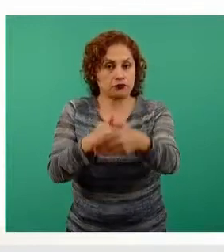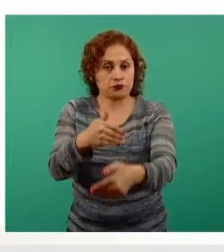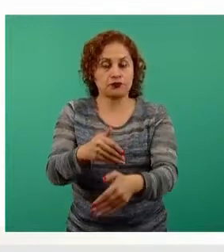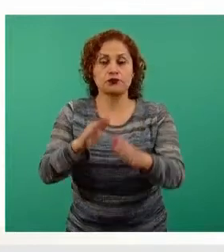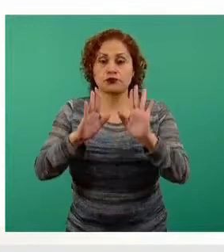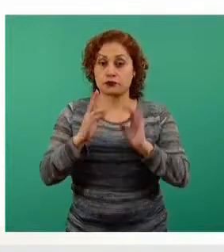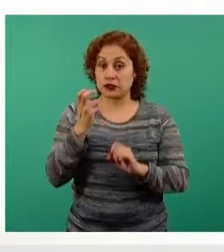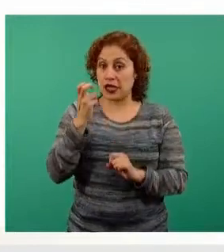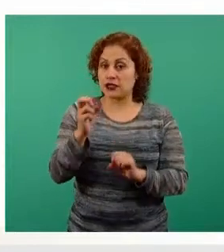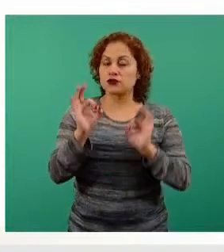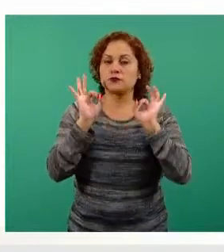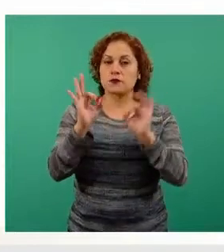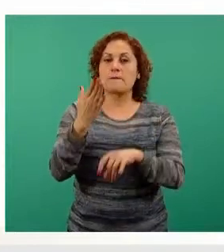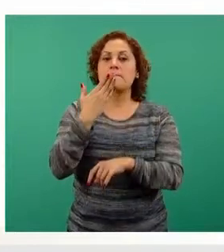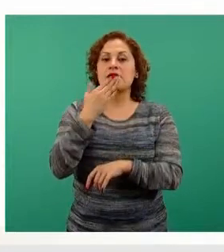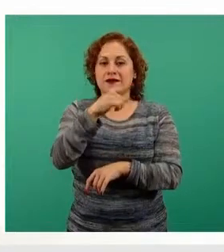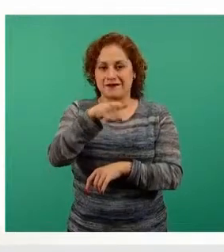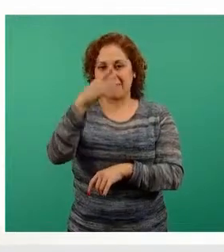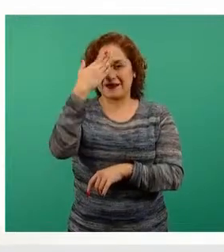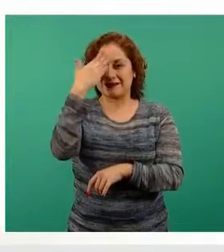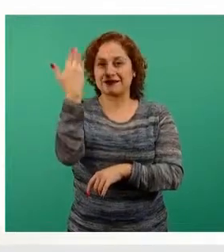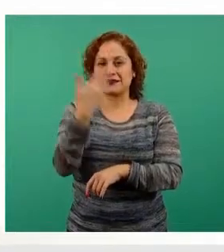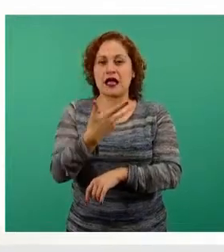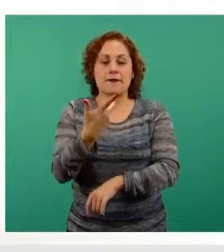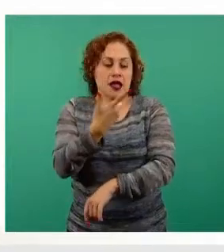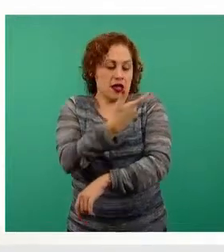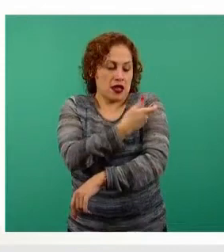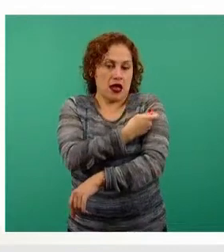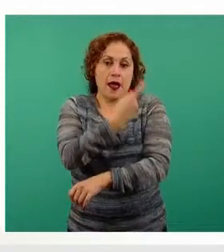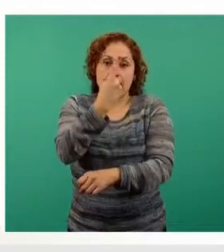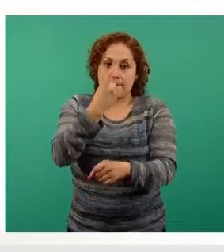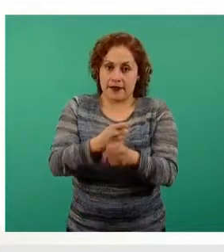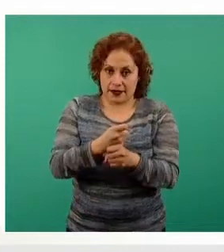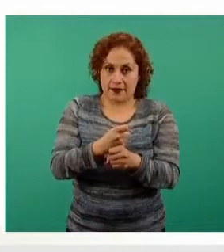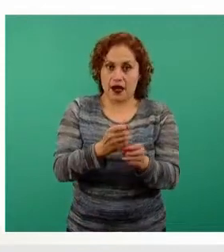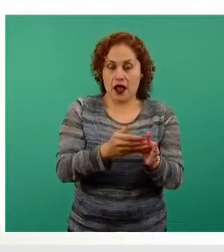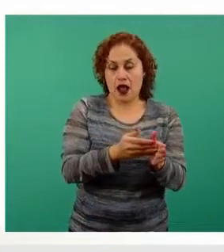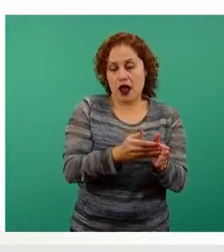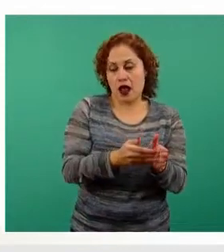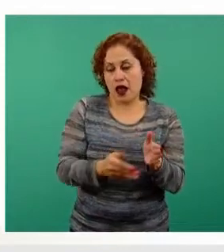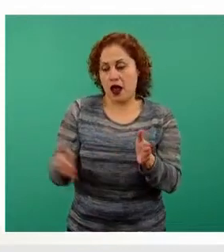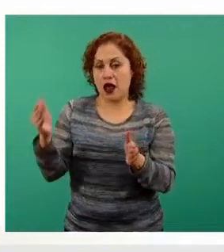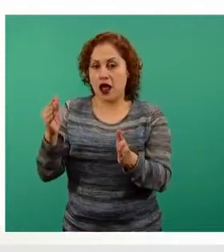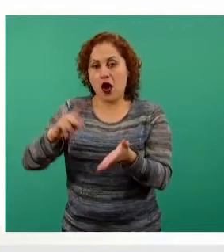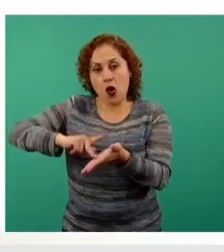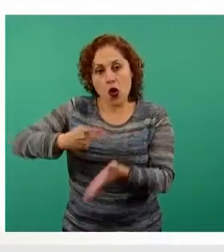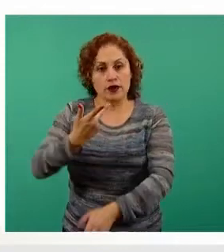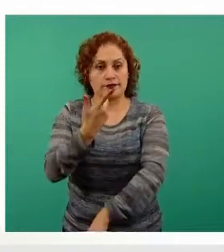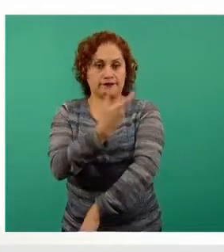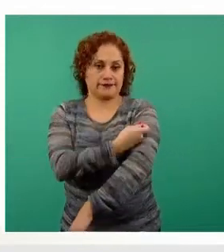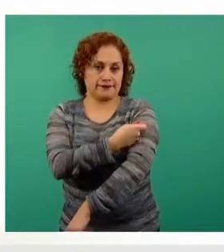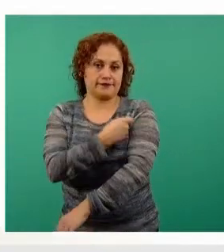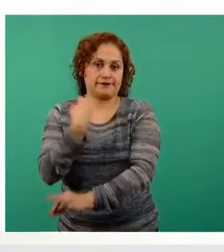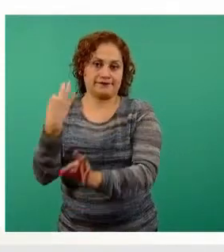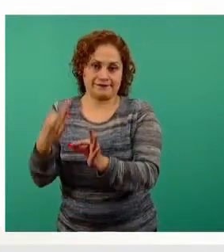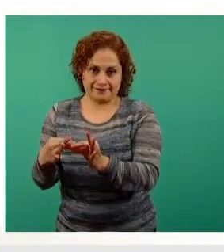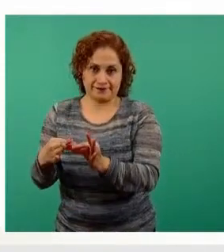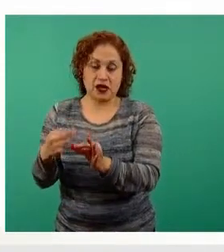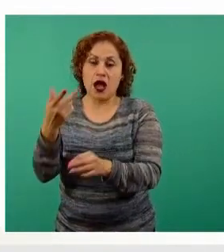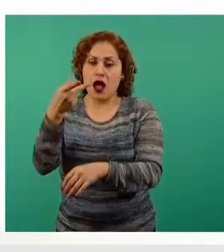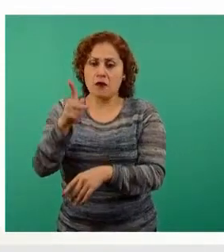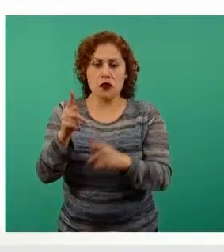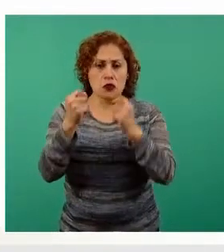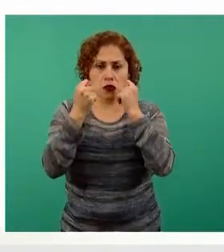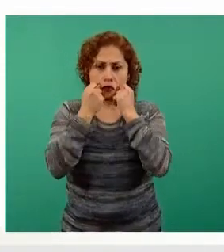sabemos que una primera dosis de una vacuna que necesita dos, de todas maneras empieza ya a generar un nivel, un grado